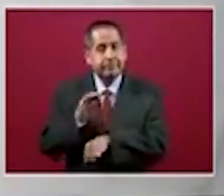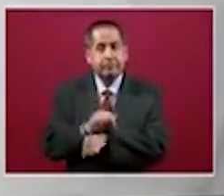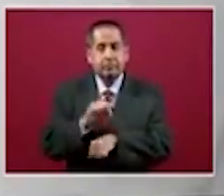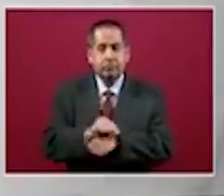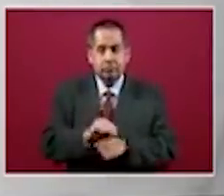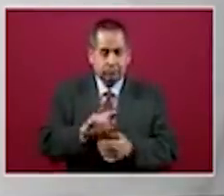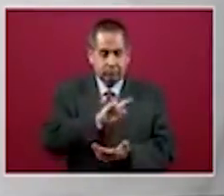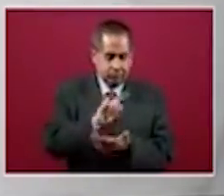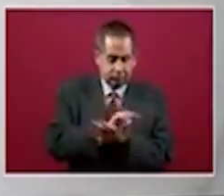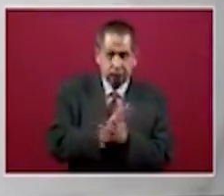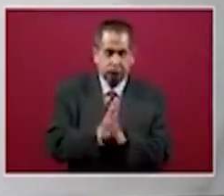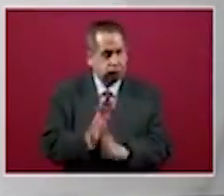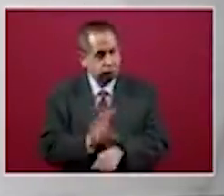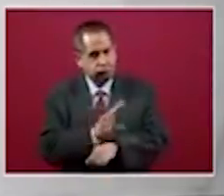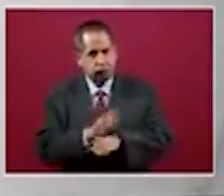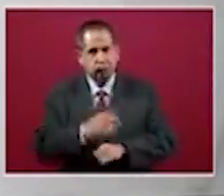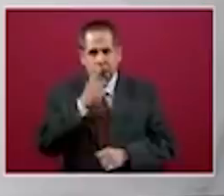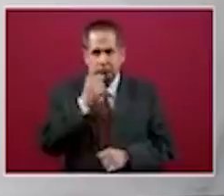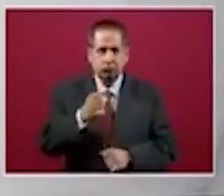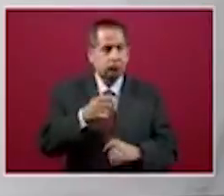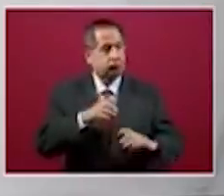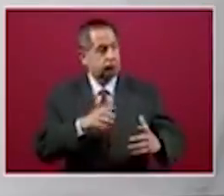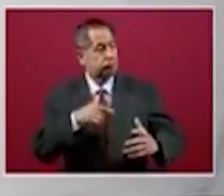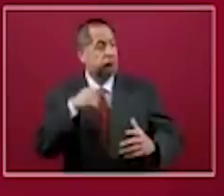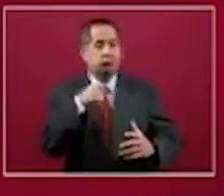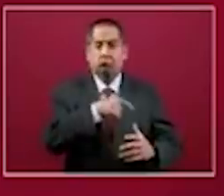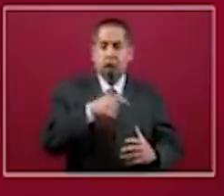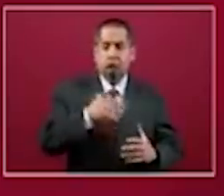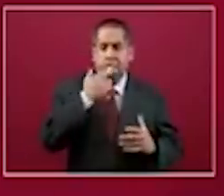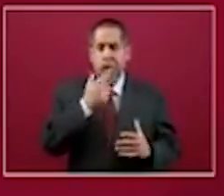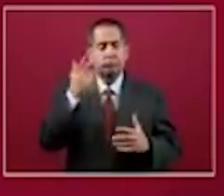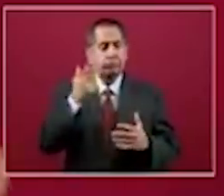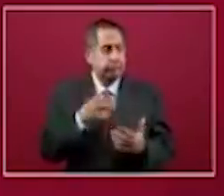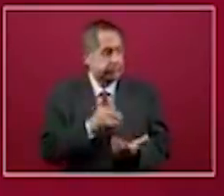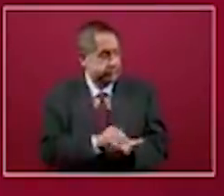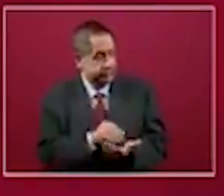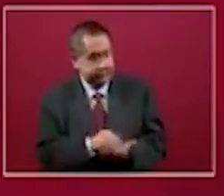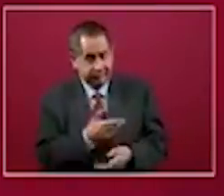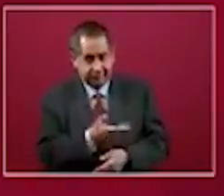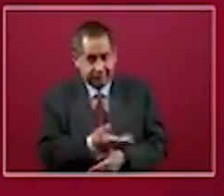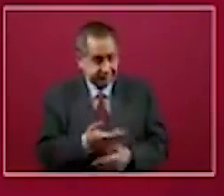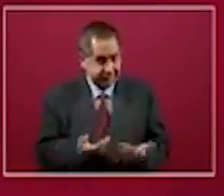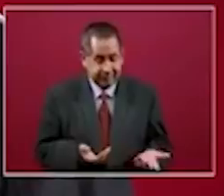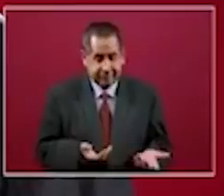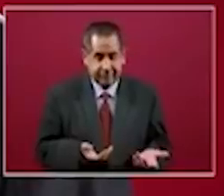la reforma energética y que decía que era la panacea, todavía